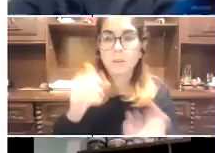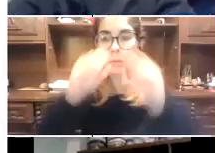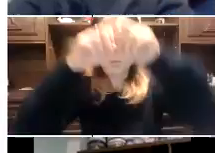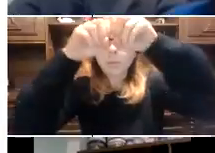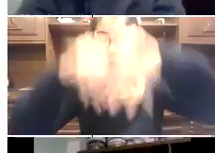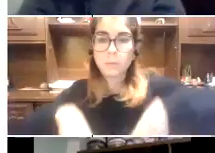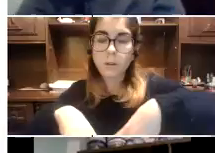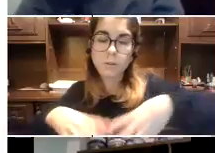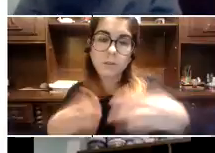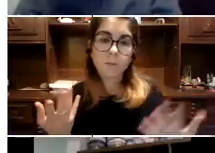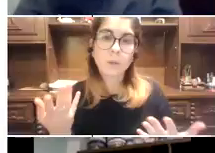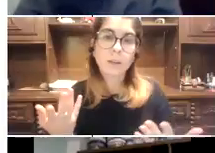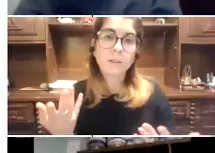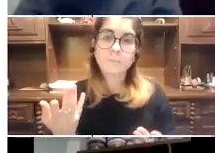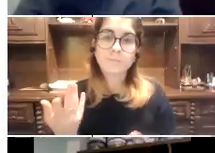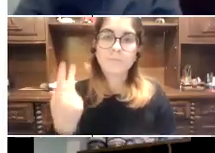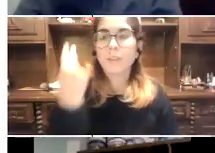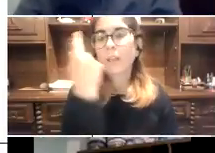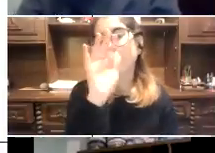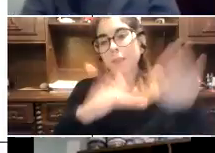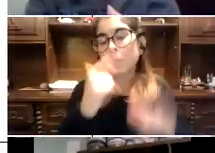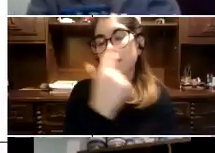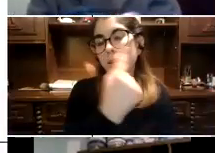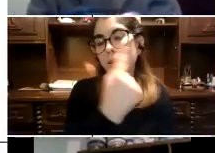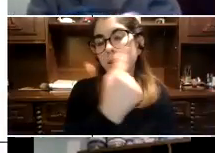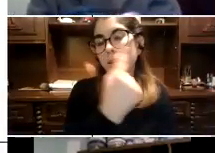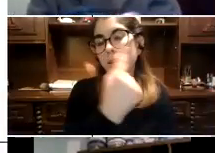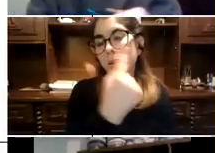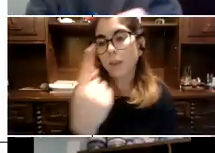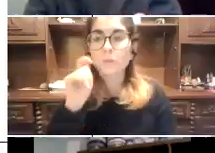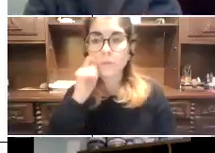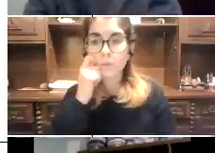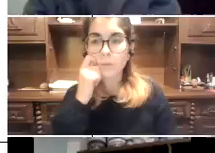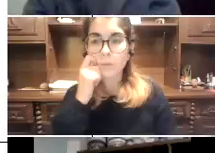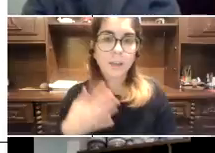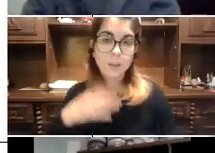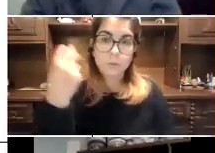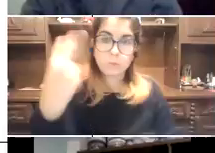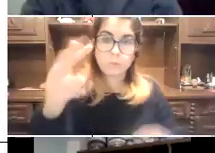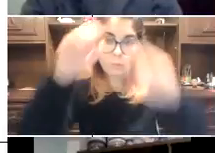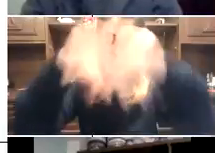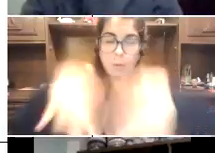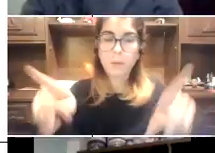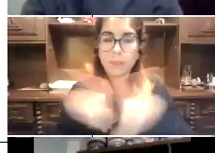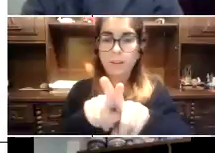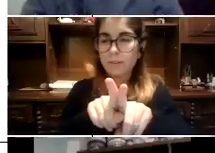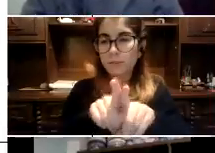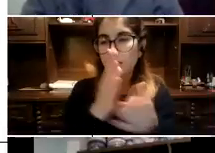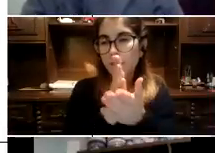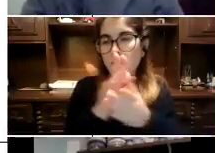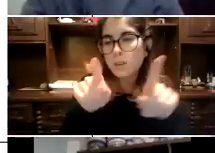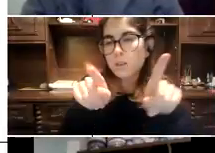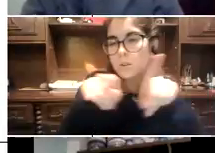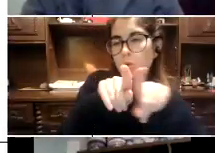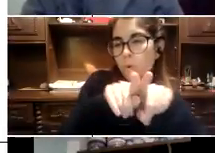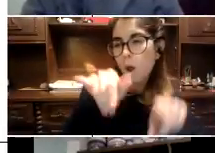interpretación, una lectura subjetiva, así es que no se trata de un estándar. Pero puede ayudarles a completar a lo mejor